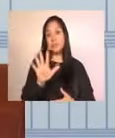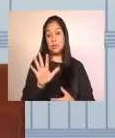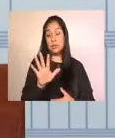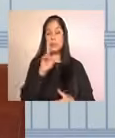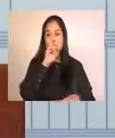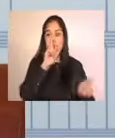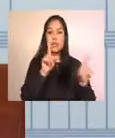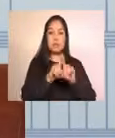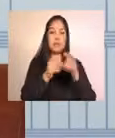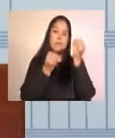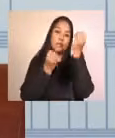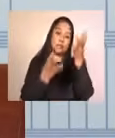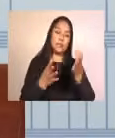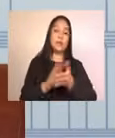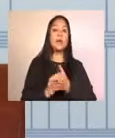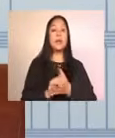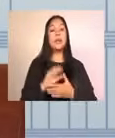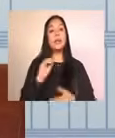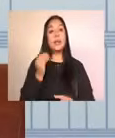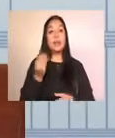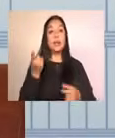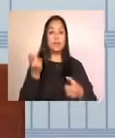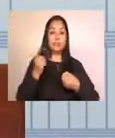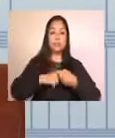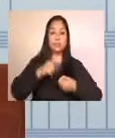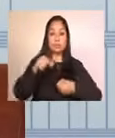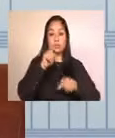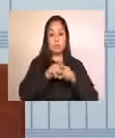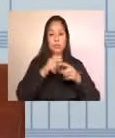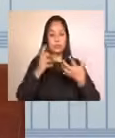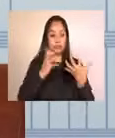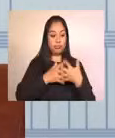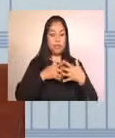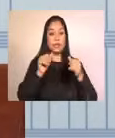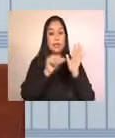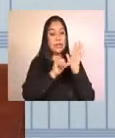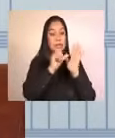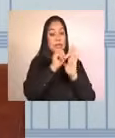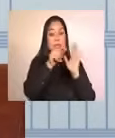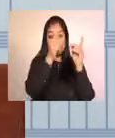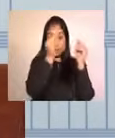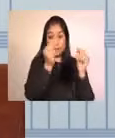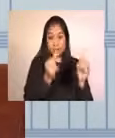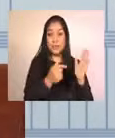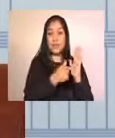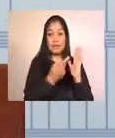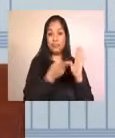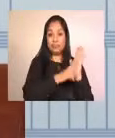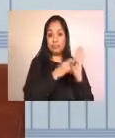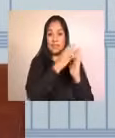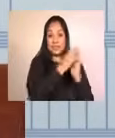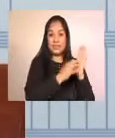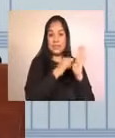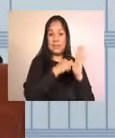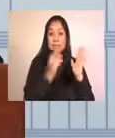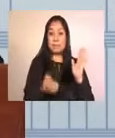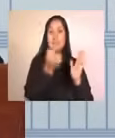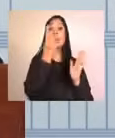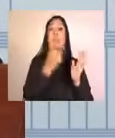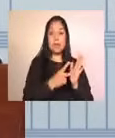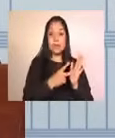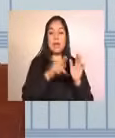También platicarles de que dentro del articulado del presupuesto, por primera vez en la historia, se establece